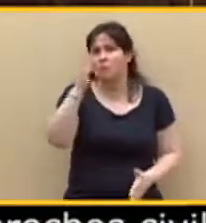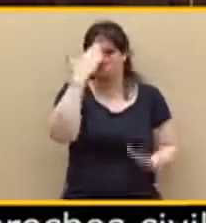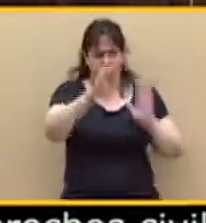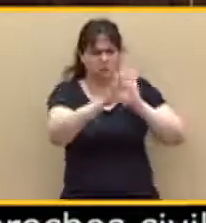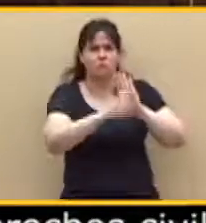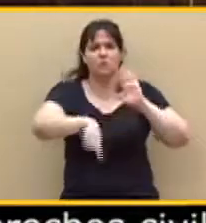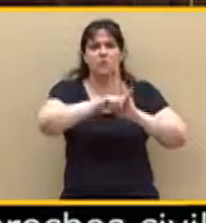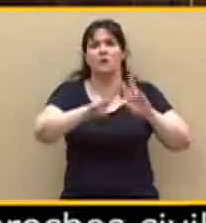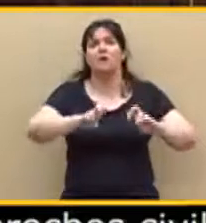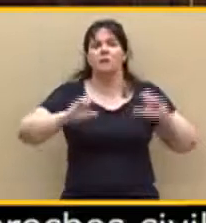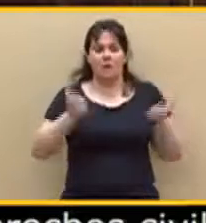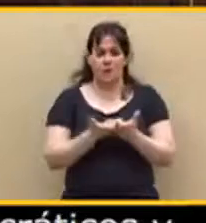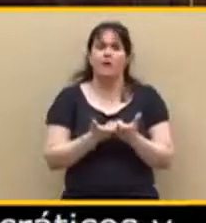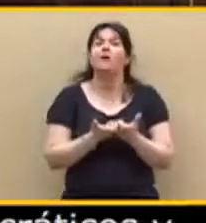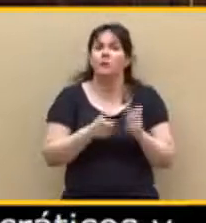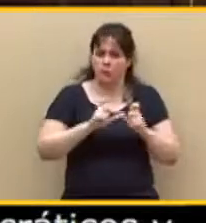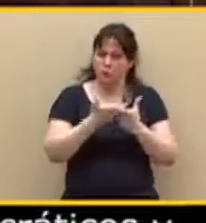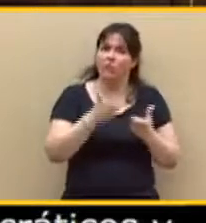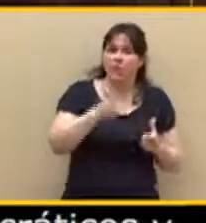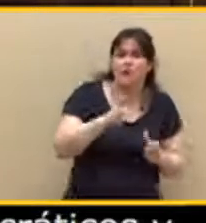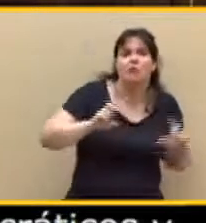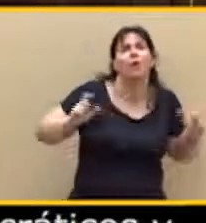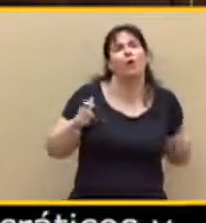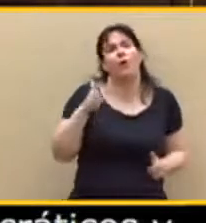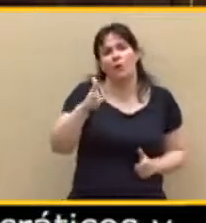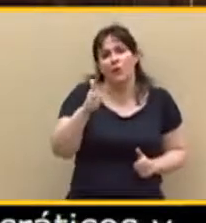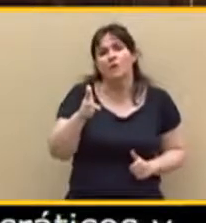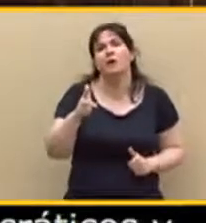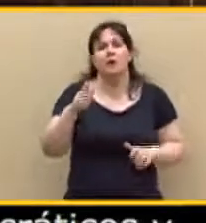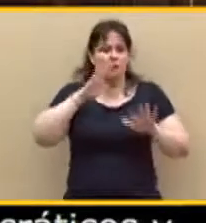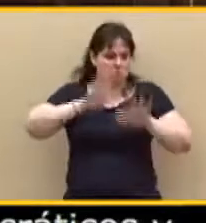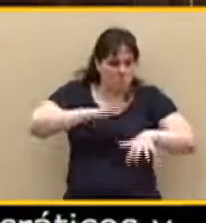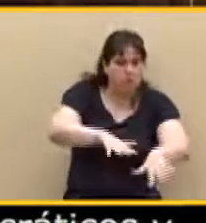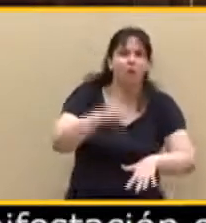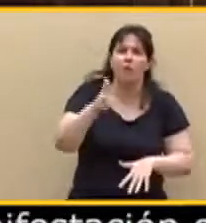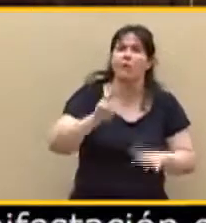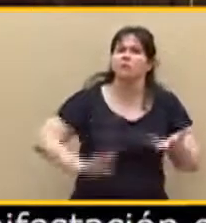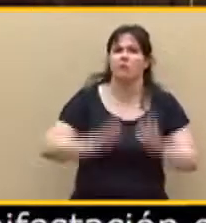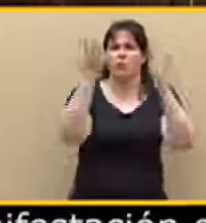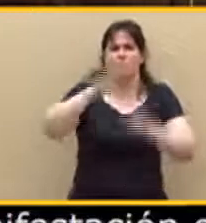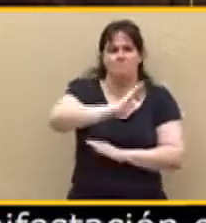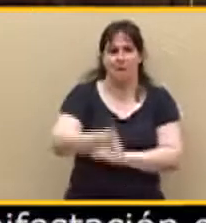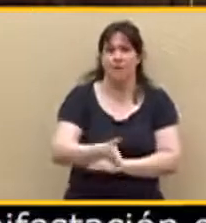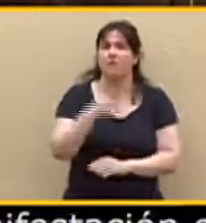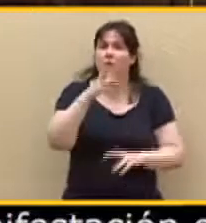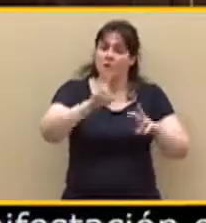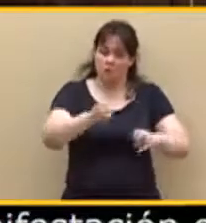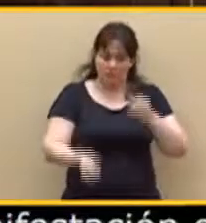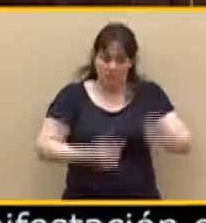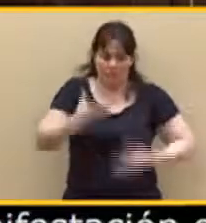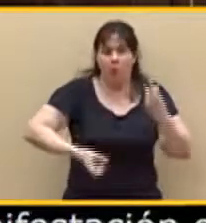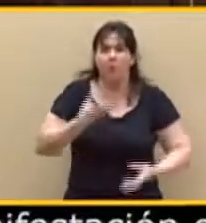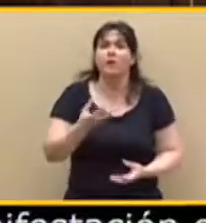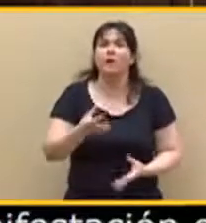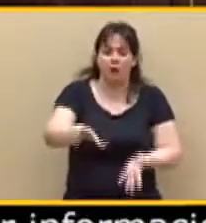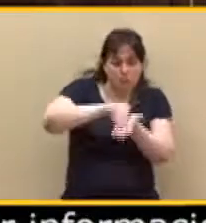el de manifestación o el de huelga. También han puesto en peligro el derecho a producir y a recibir información y el trabajo de periodistas y